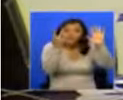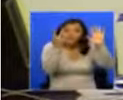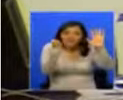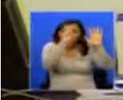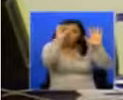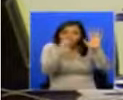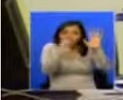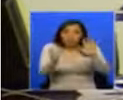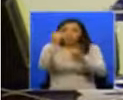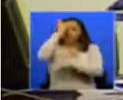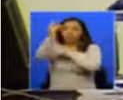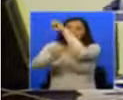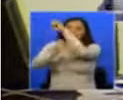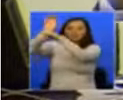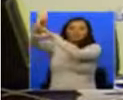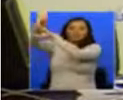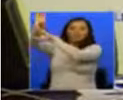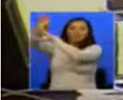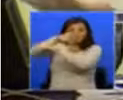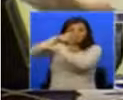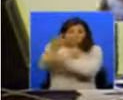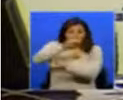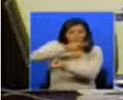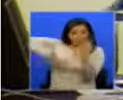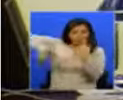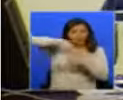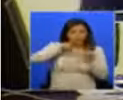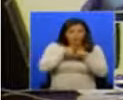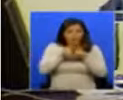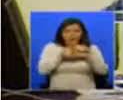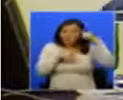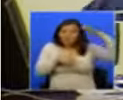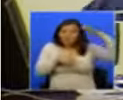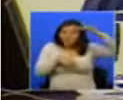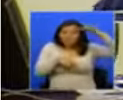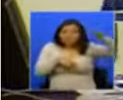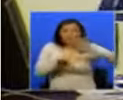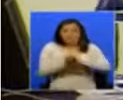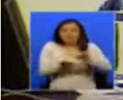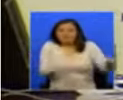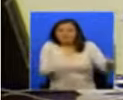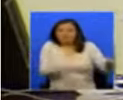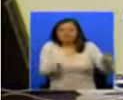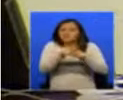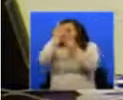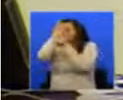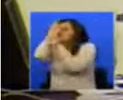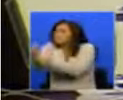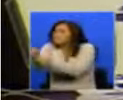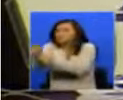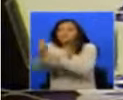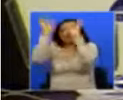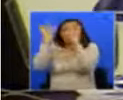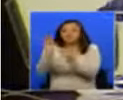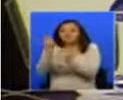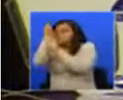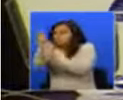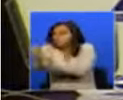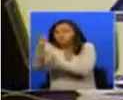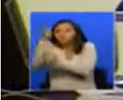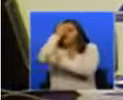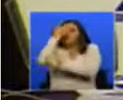deuda. A esto nos quieren hacer volver, a este neoliberalismo, a estos privilegios del sector financiero, de los tenedores, que eran nacionales también,